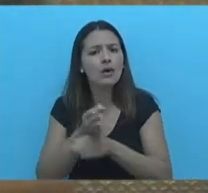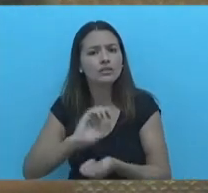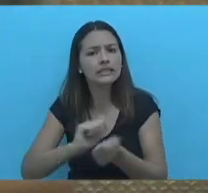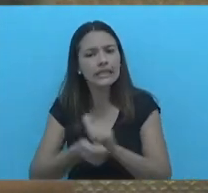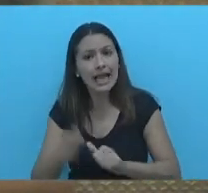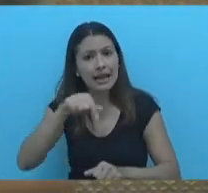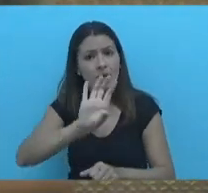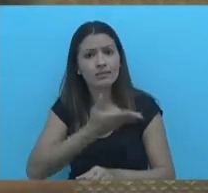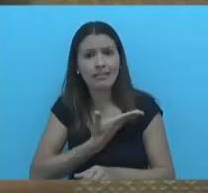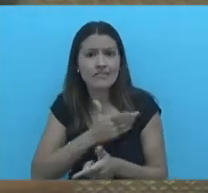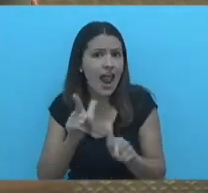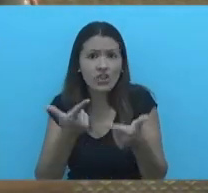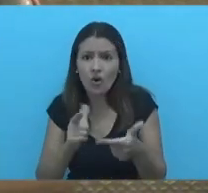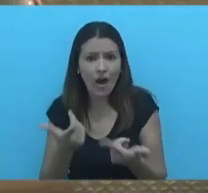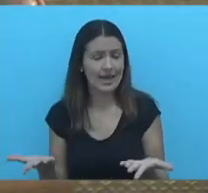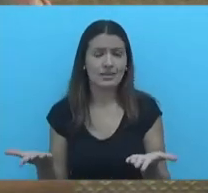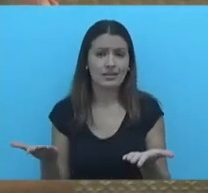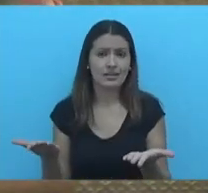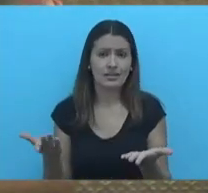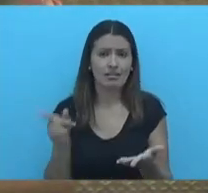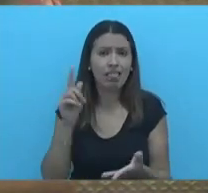de Santa Fe. Hipocresía pura.